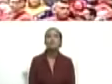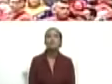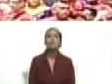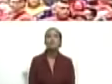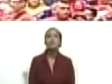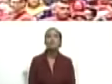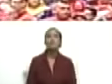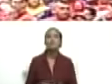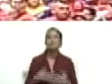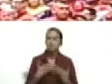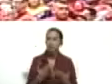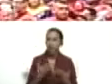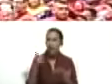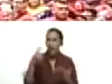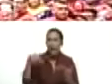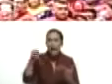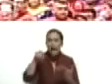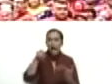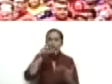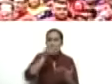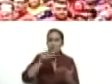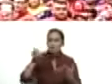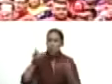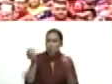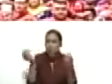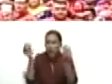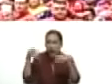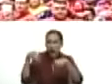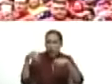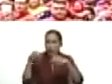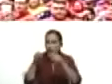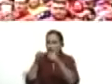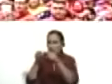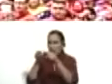¿Cuántas conspiraciones hemos pasado?